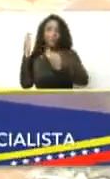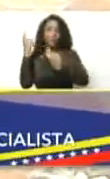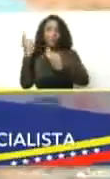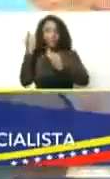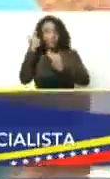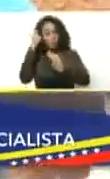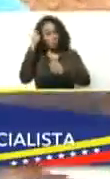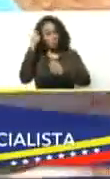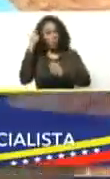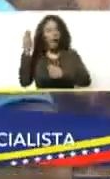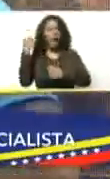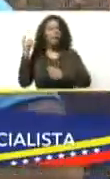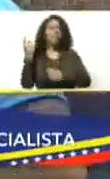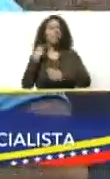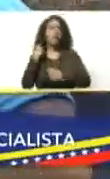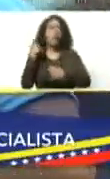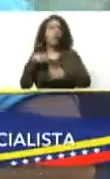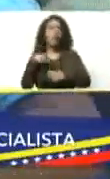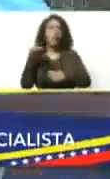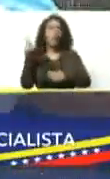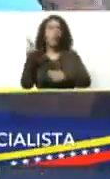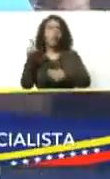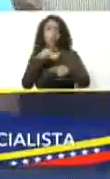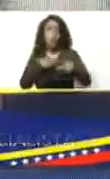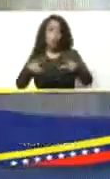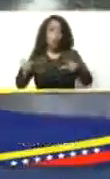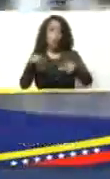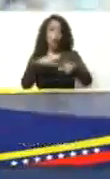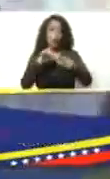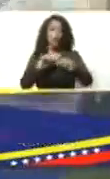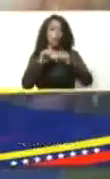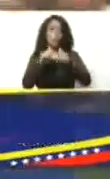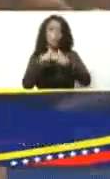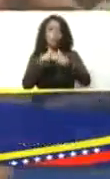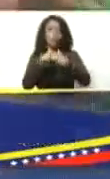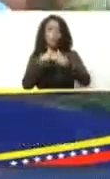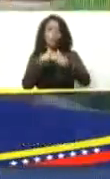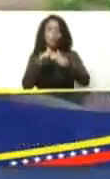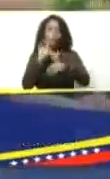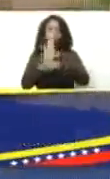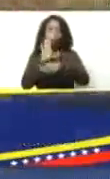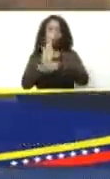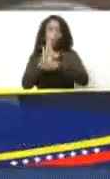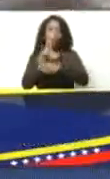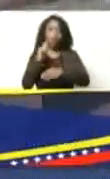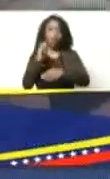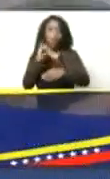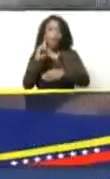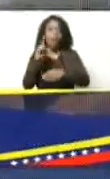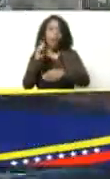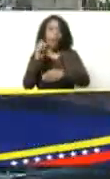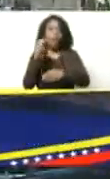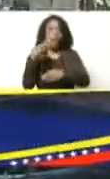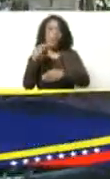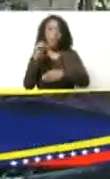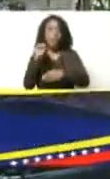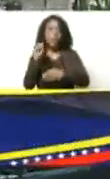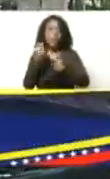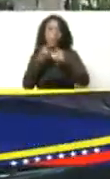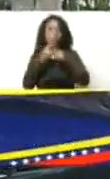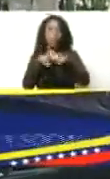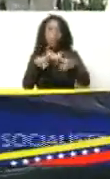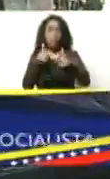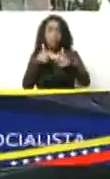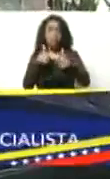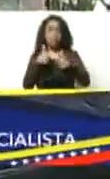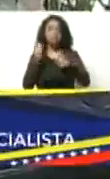que tenían piscina? Claro. Pues nosotros agarramos un estanque de ellos y empezamos entonces a trimbar tilapia, a cosechar tilapia. ¿Y si se reproduce bien?